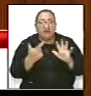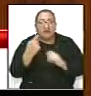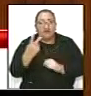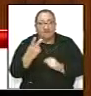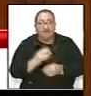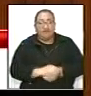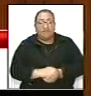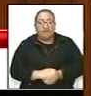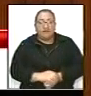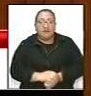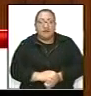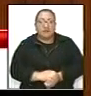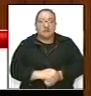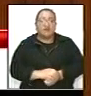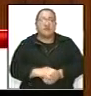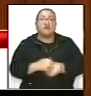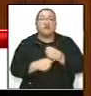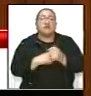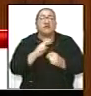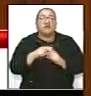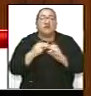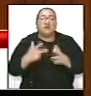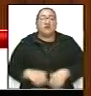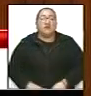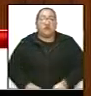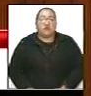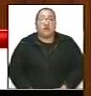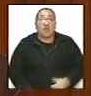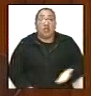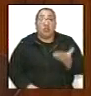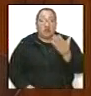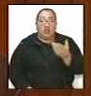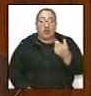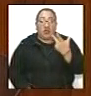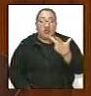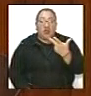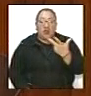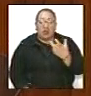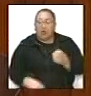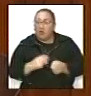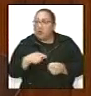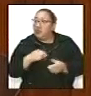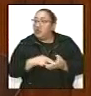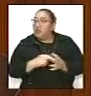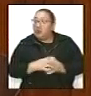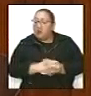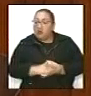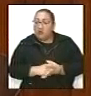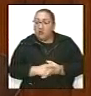23.972, y en el 2018 ha subido a